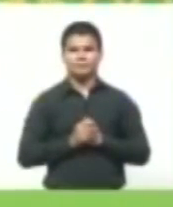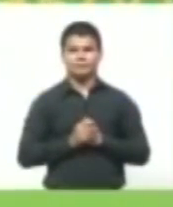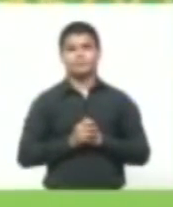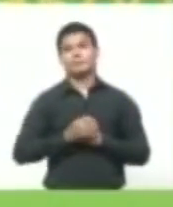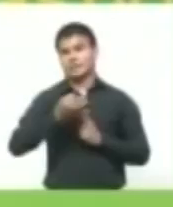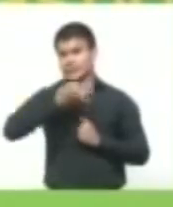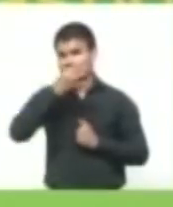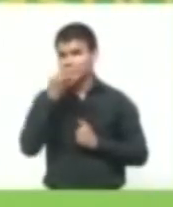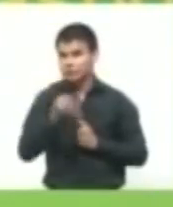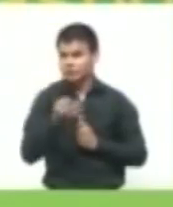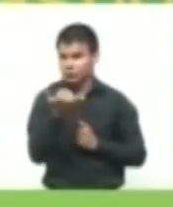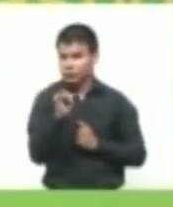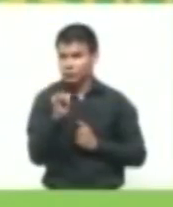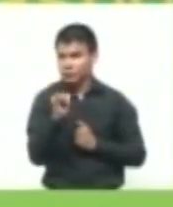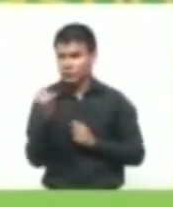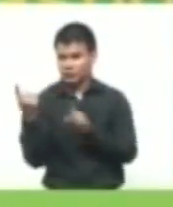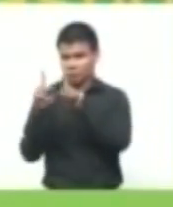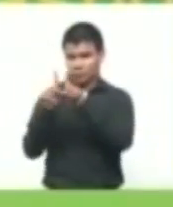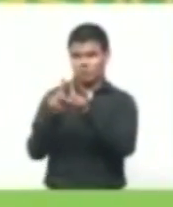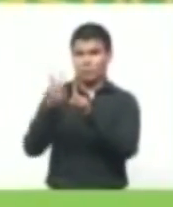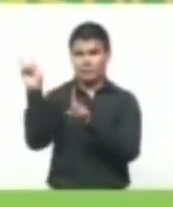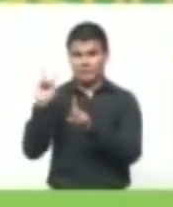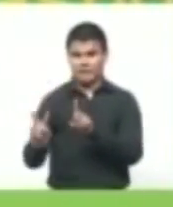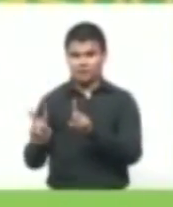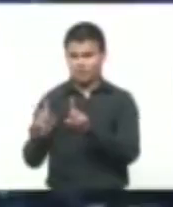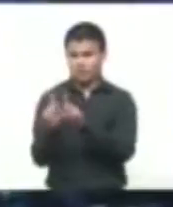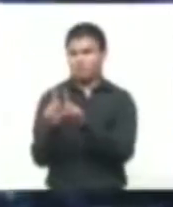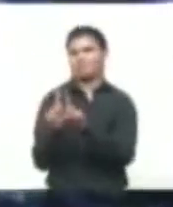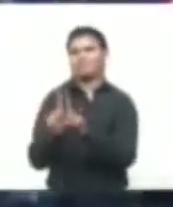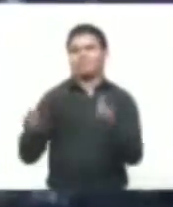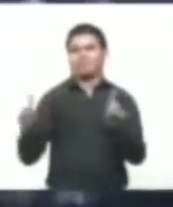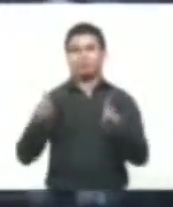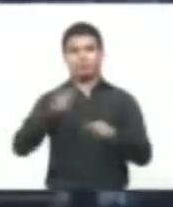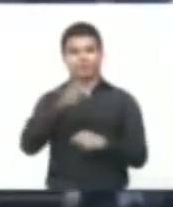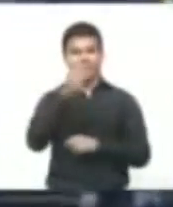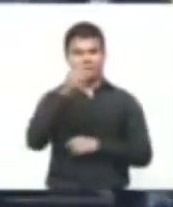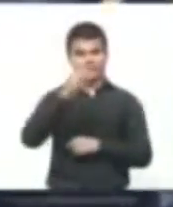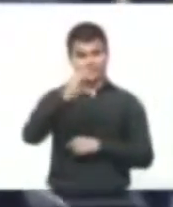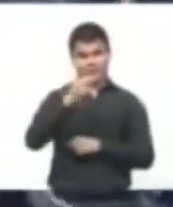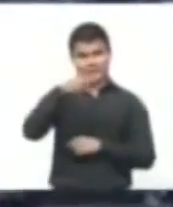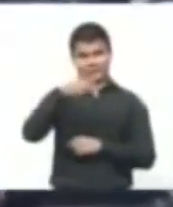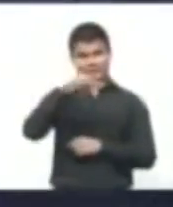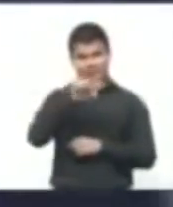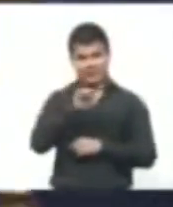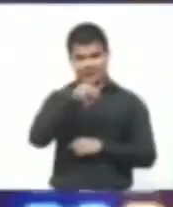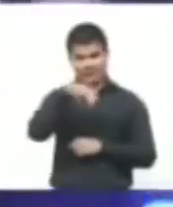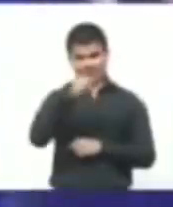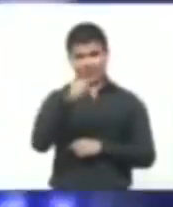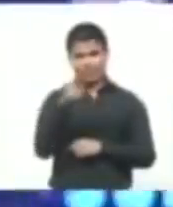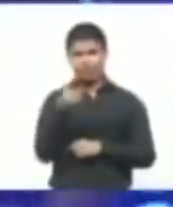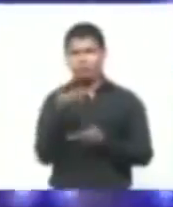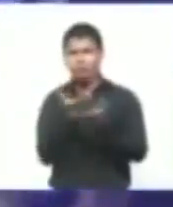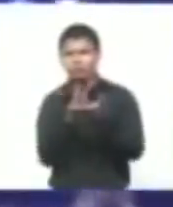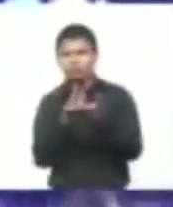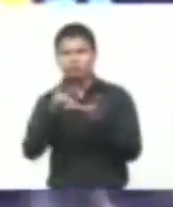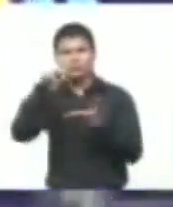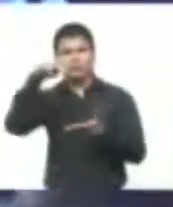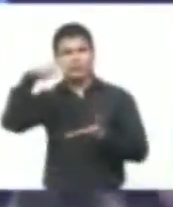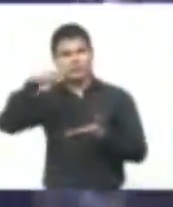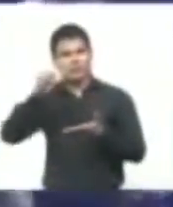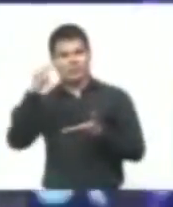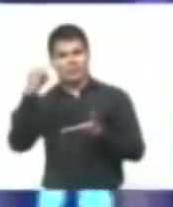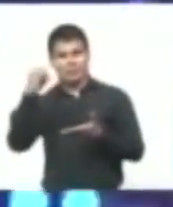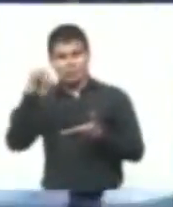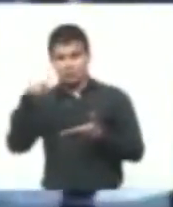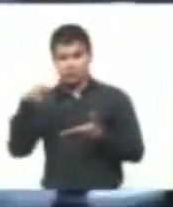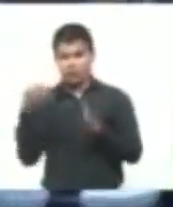Confirmado, el dúo venezolano Chino y Nacho se separan. Luego de 10 años de unión musical, el dúo venezolano Chino y Nacho se